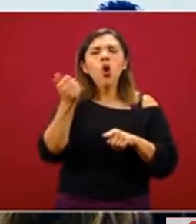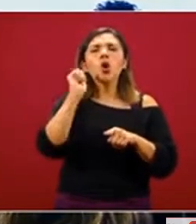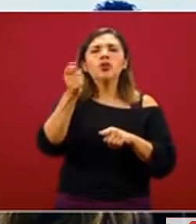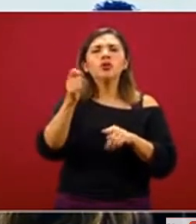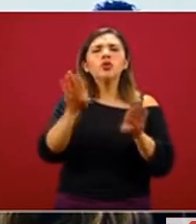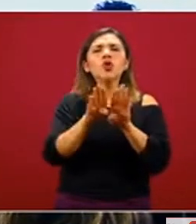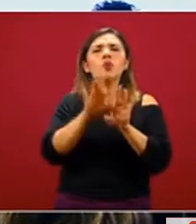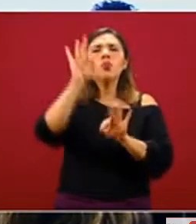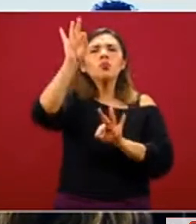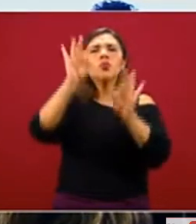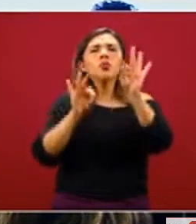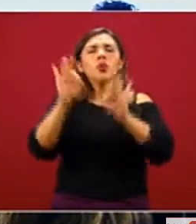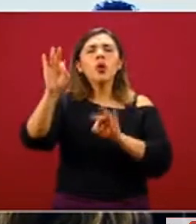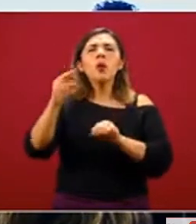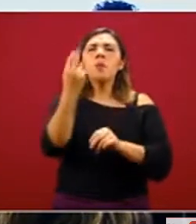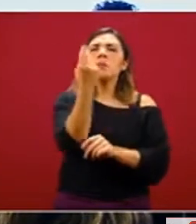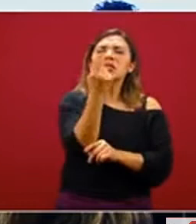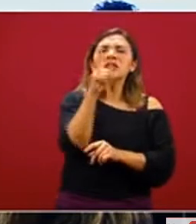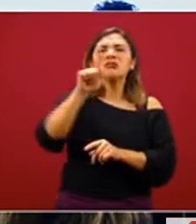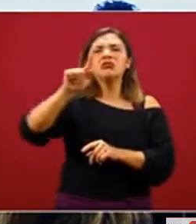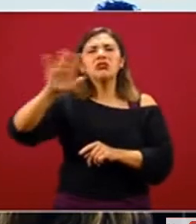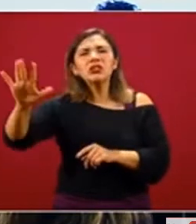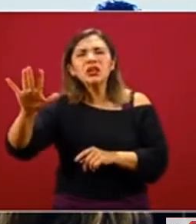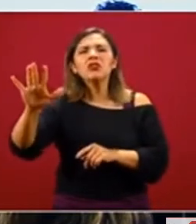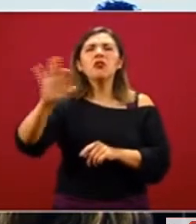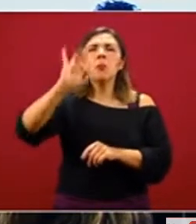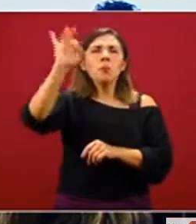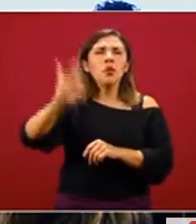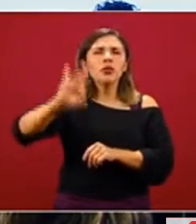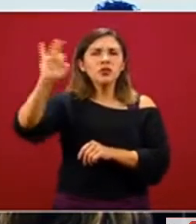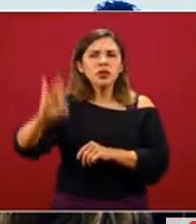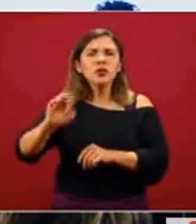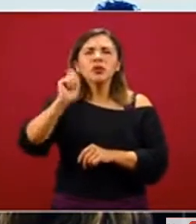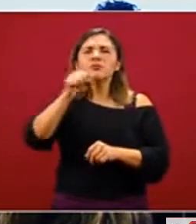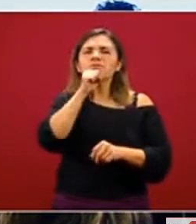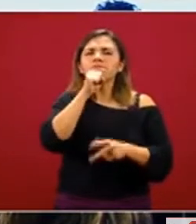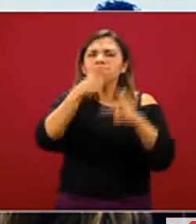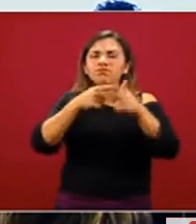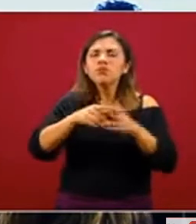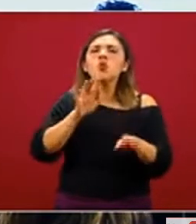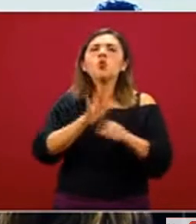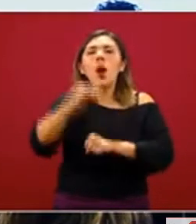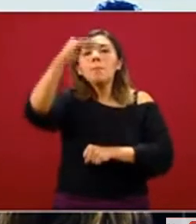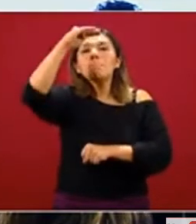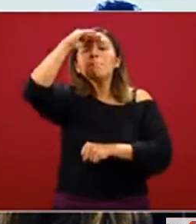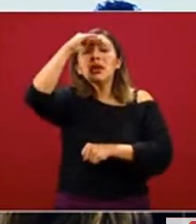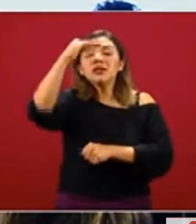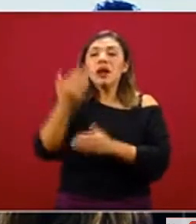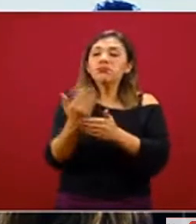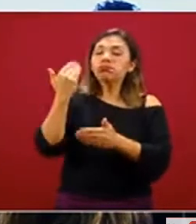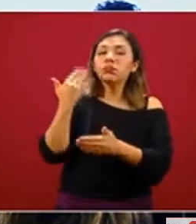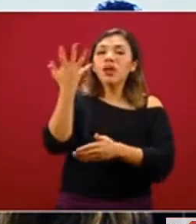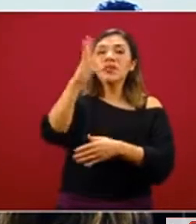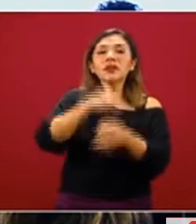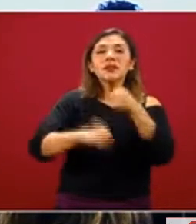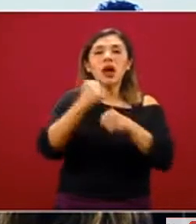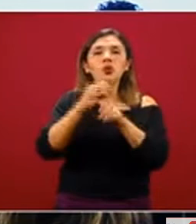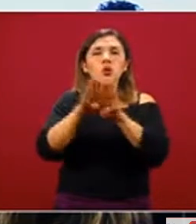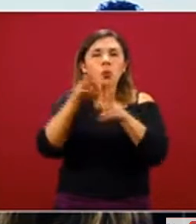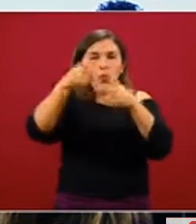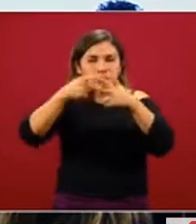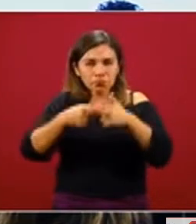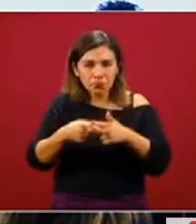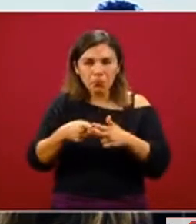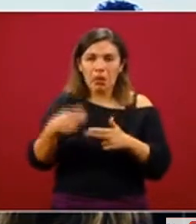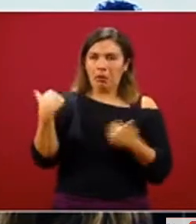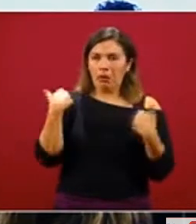puntos percentilares 25 y 75 y nos marca más o menos cuál es lo esperado en los últimos 10 años de acuerdo al promedio. Y como pueden